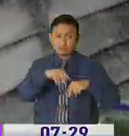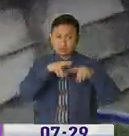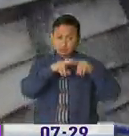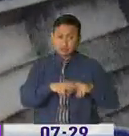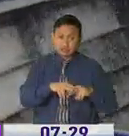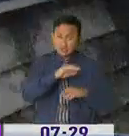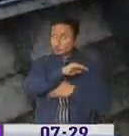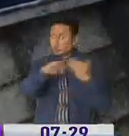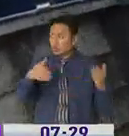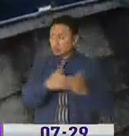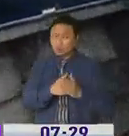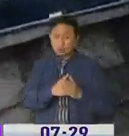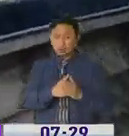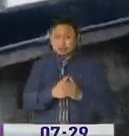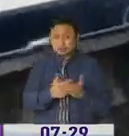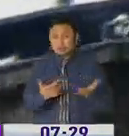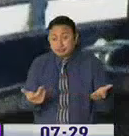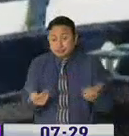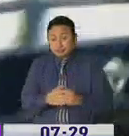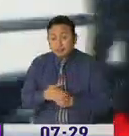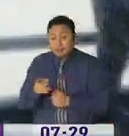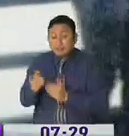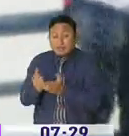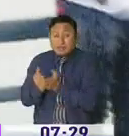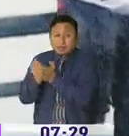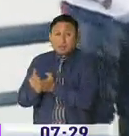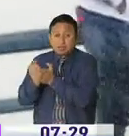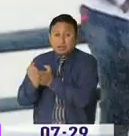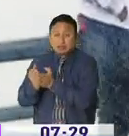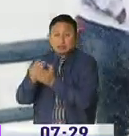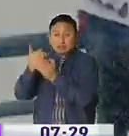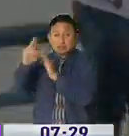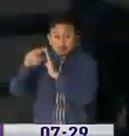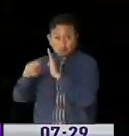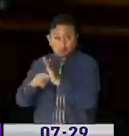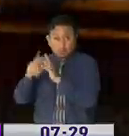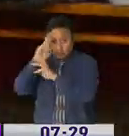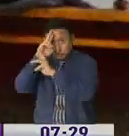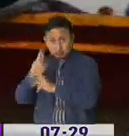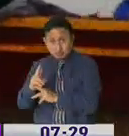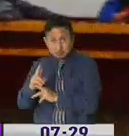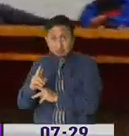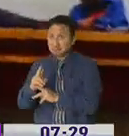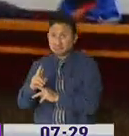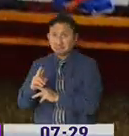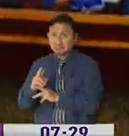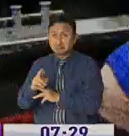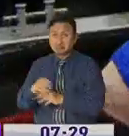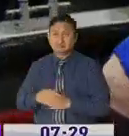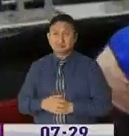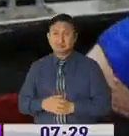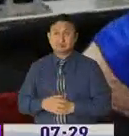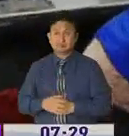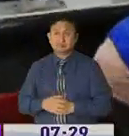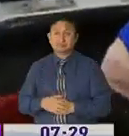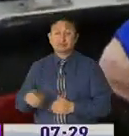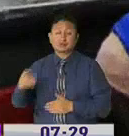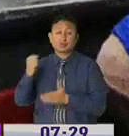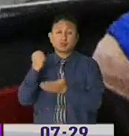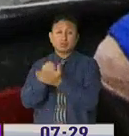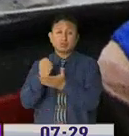cuando muchas de las embarcaciones no acatan normas existentes operando de manera informal, sin matrículas y peor,